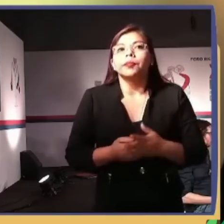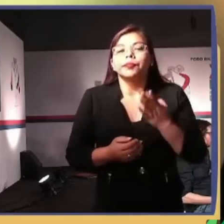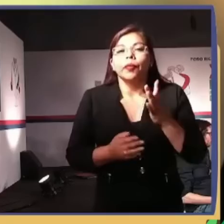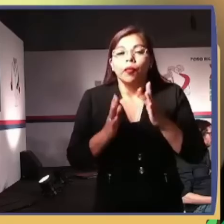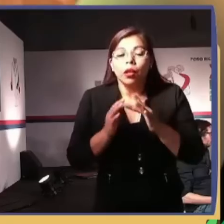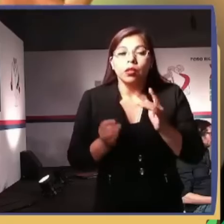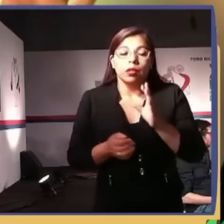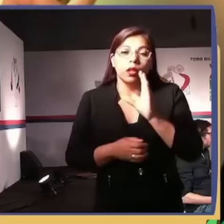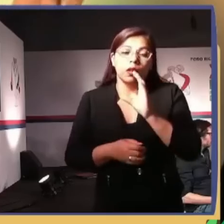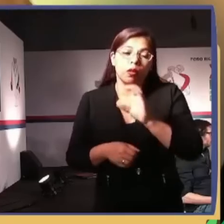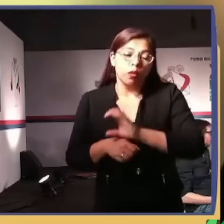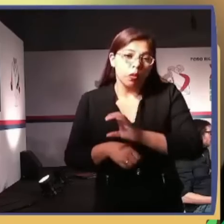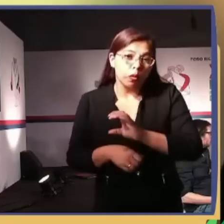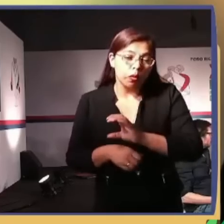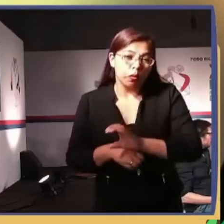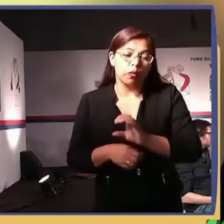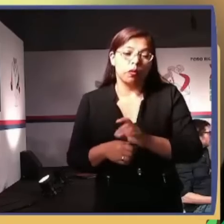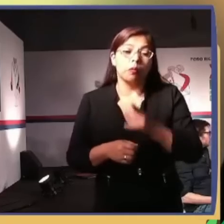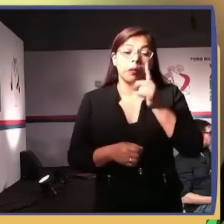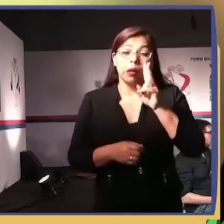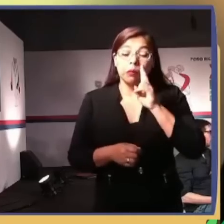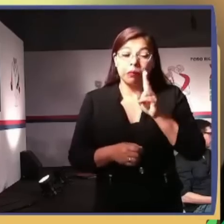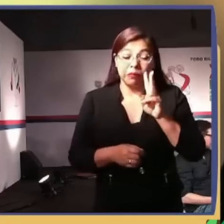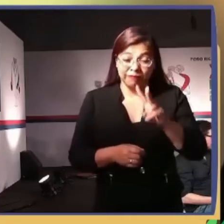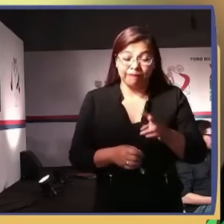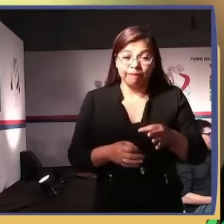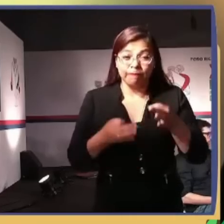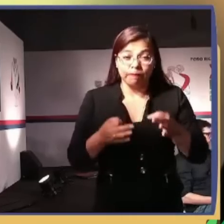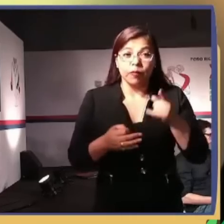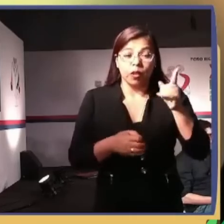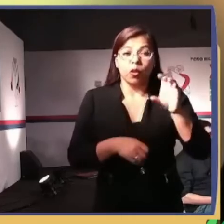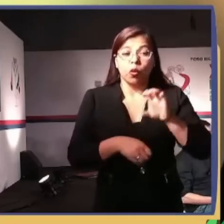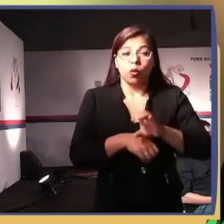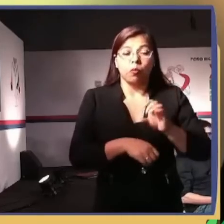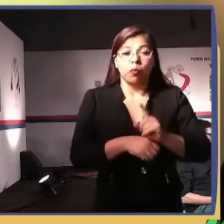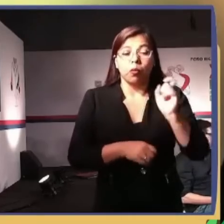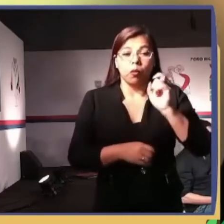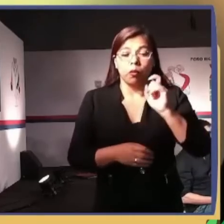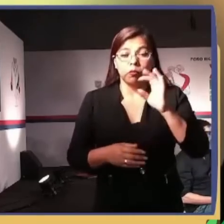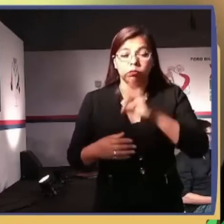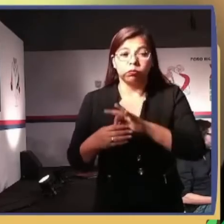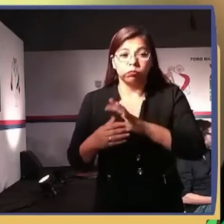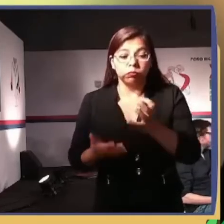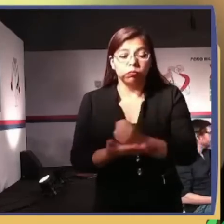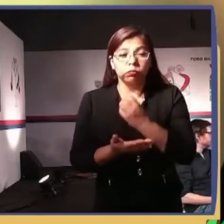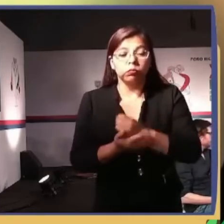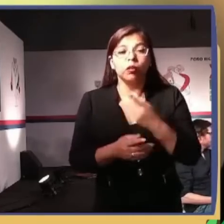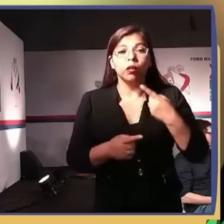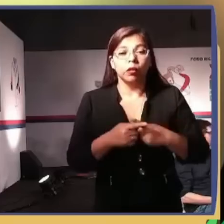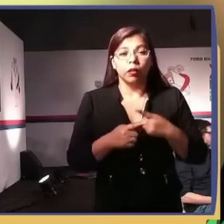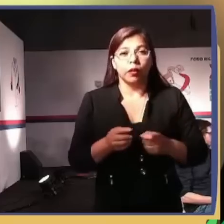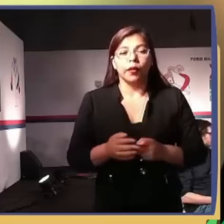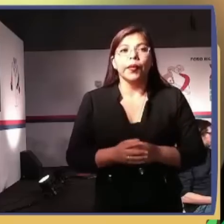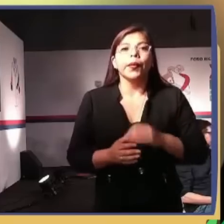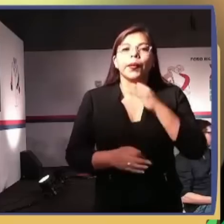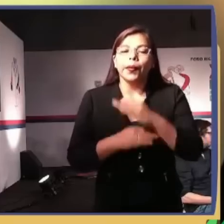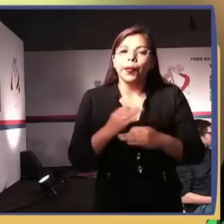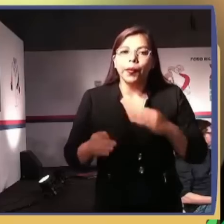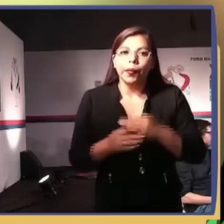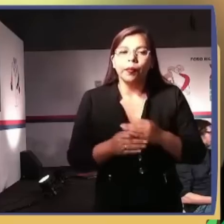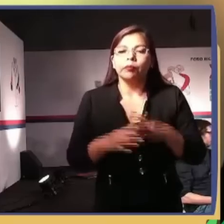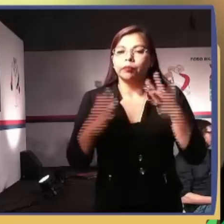perdemos de vista lo que es el poder real en Colombia. Todos también celebramos la